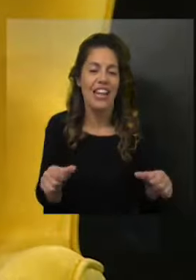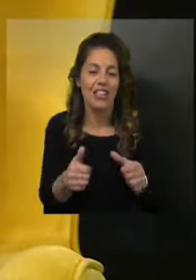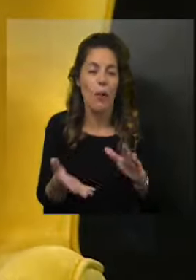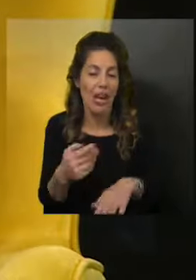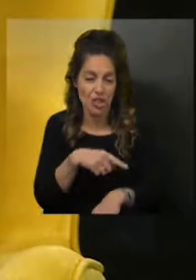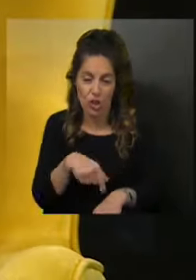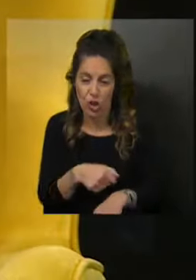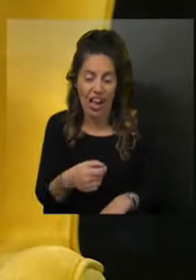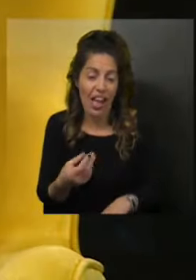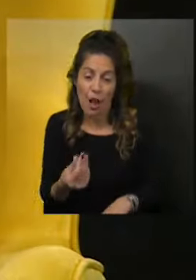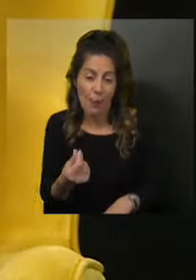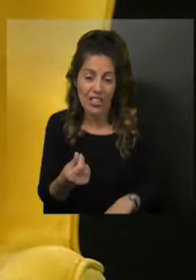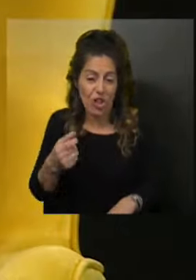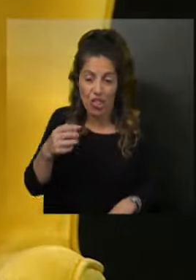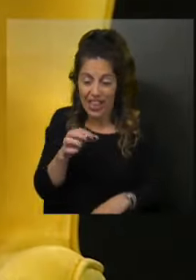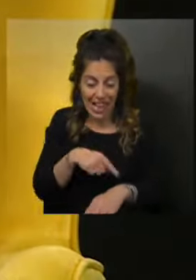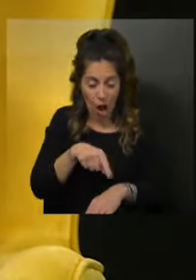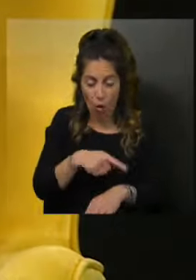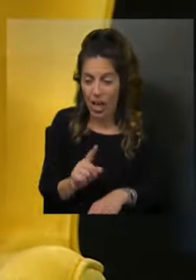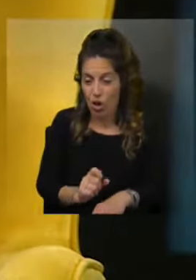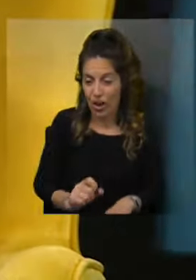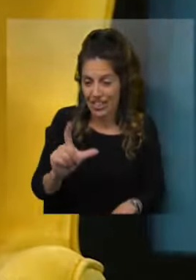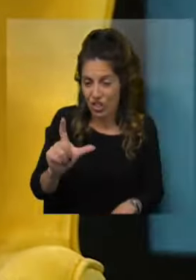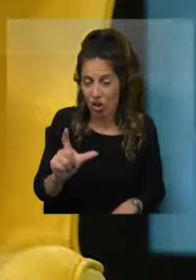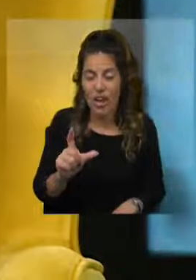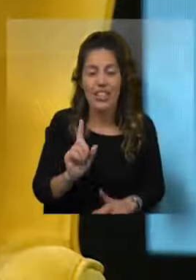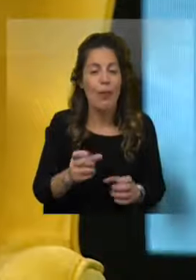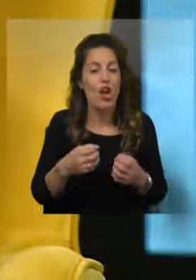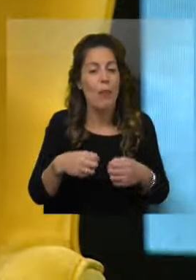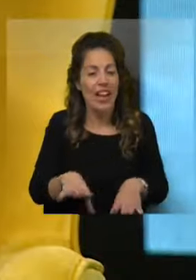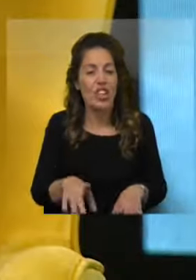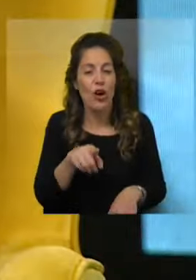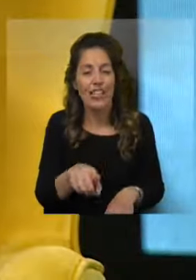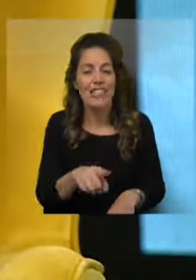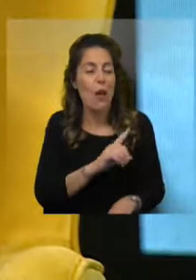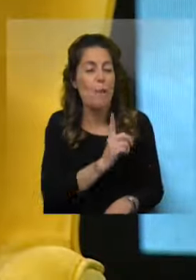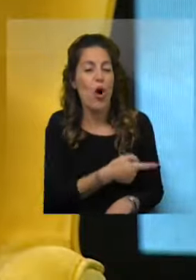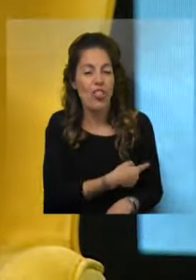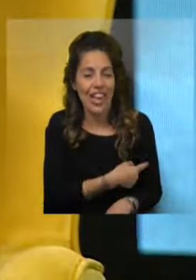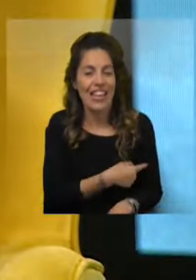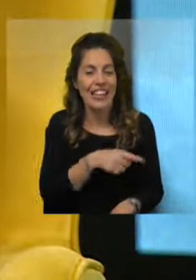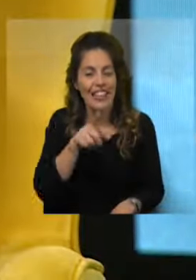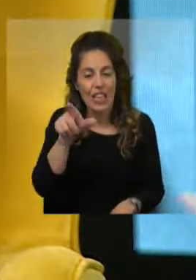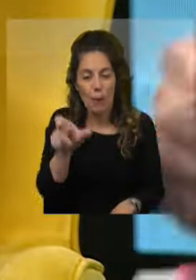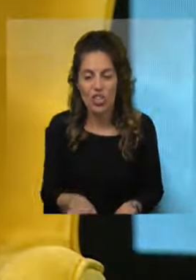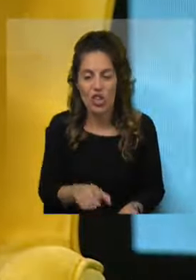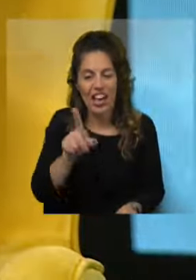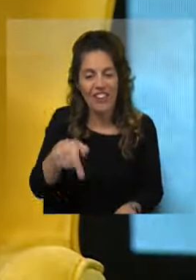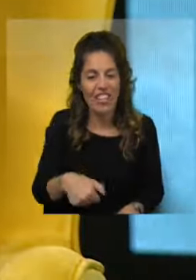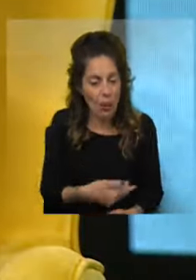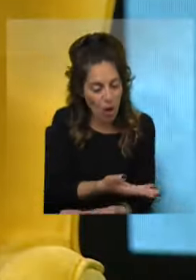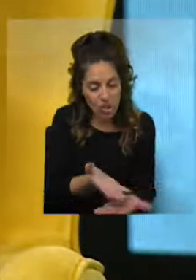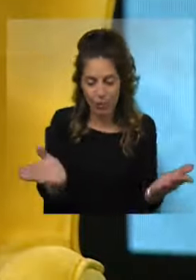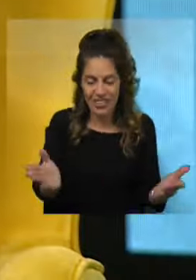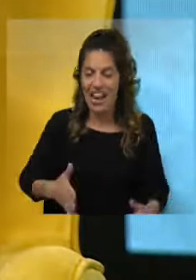horas el valor hora no creció entonces también lo que perdió es ese poder de este actor que venía a poner sobre la mesa